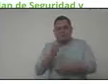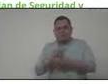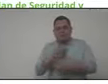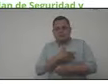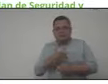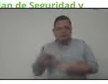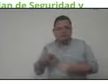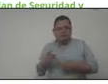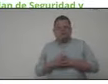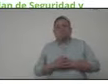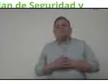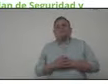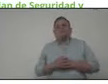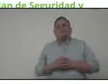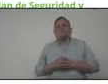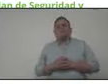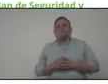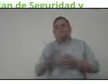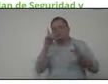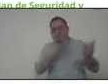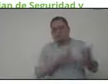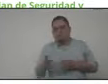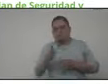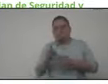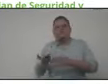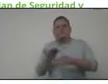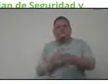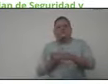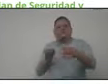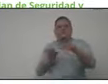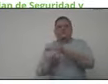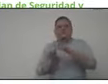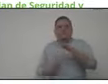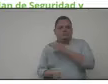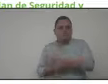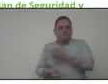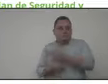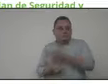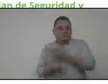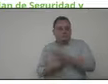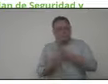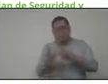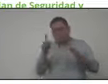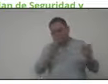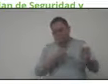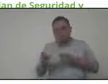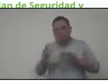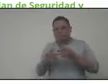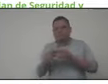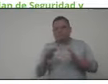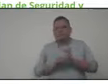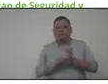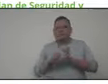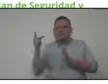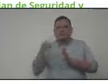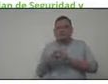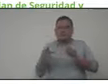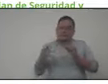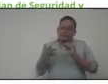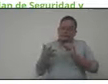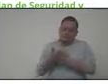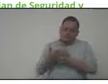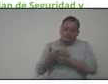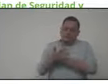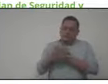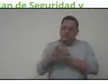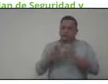salud, en el trabajo, el plan de anticorrupción y atención al ciudadano, plan estratégico de tecnologías de la información y